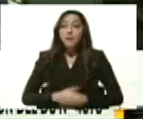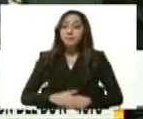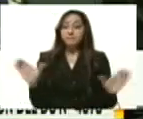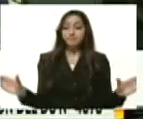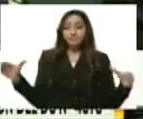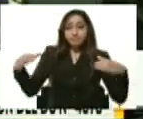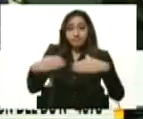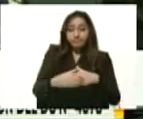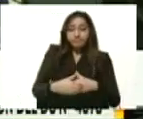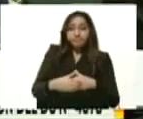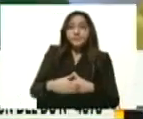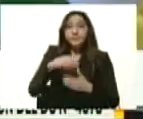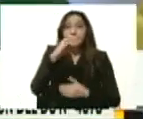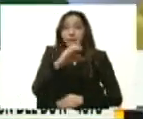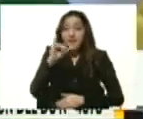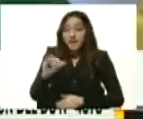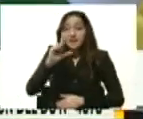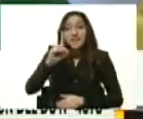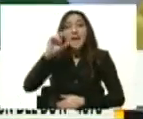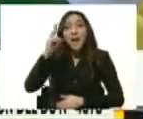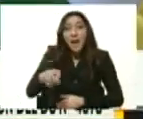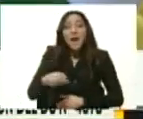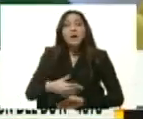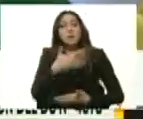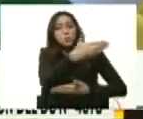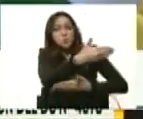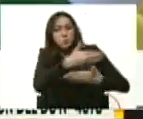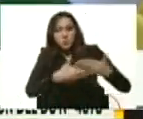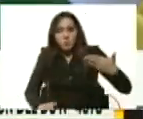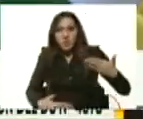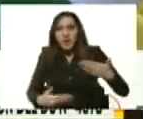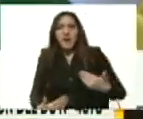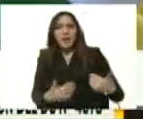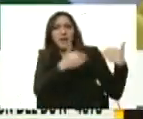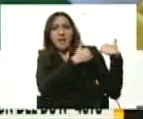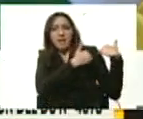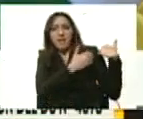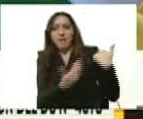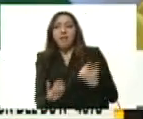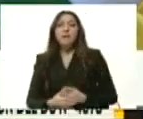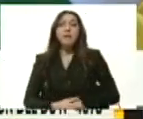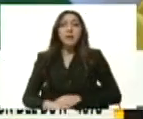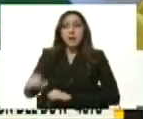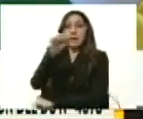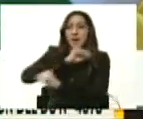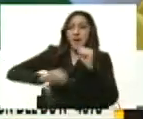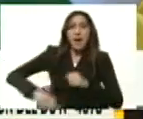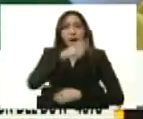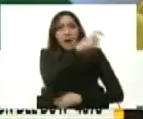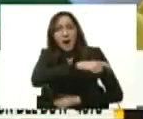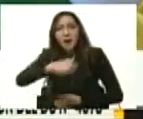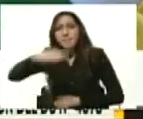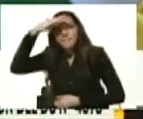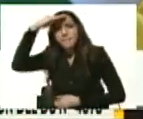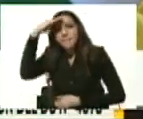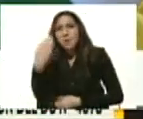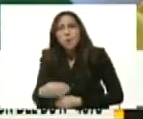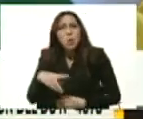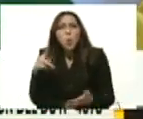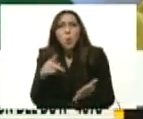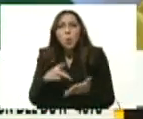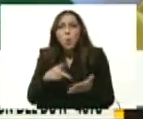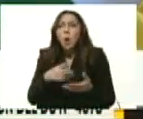manifestó: el decreto pretende eximir de responsabilidad penal al personal de las Fuerzas Armadas que participa